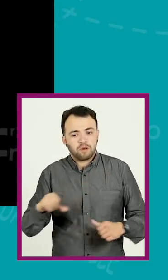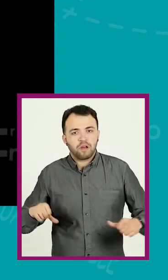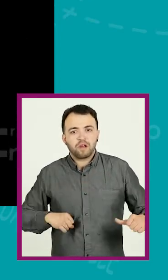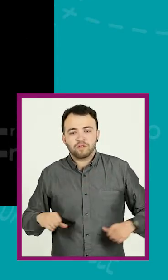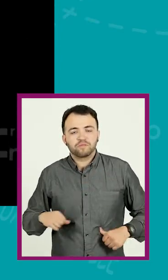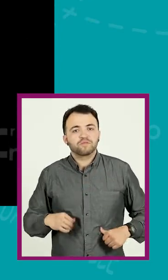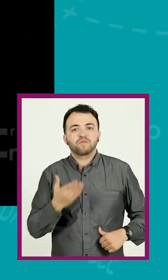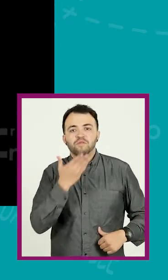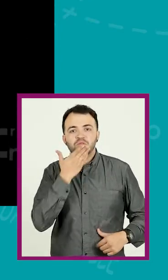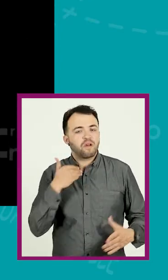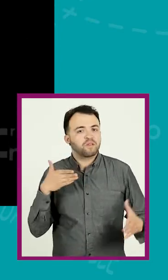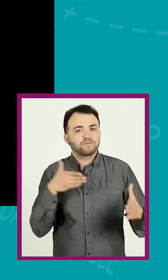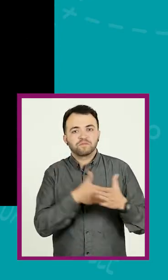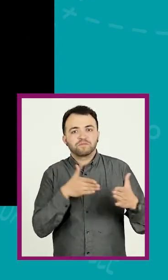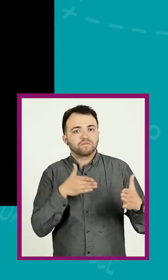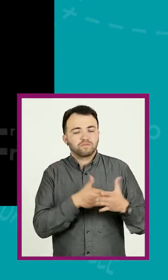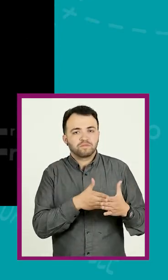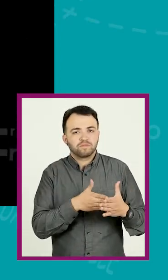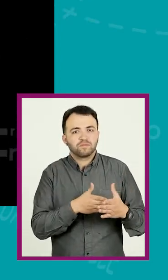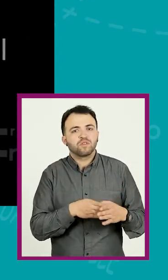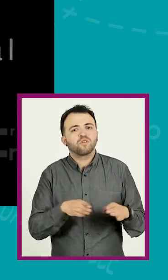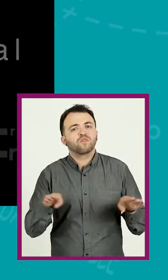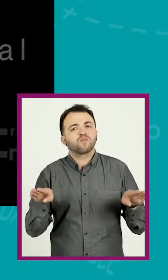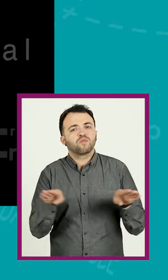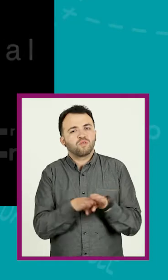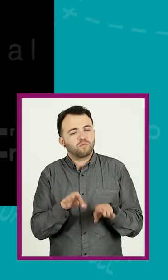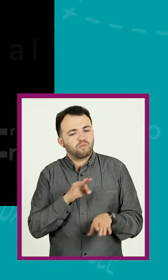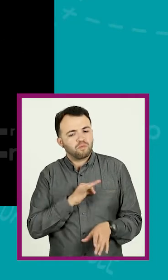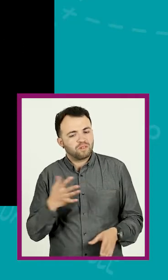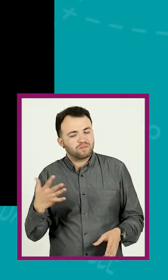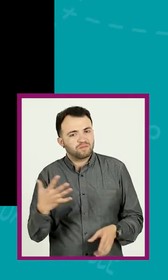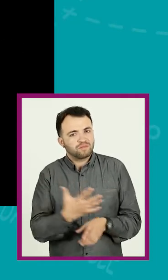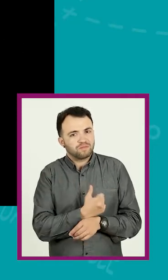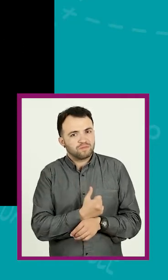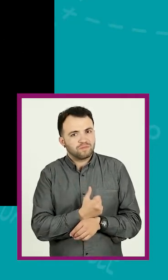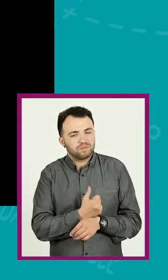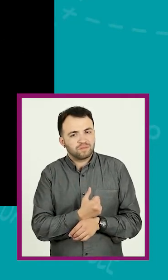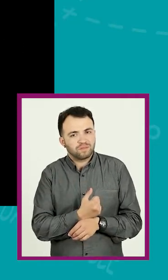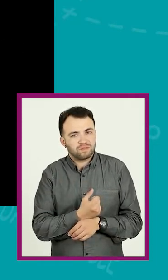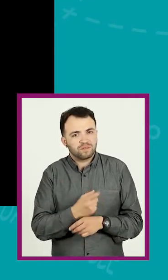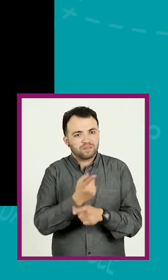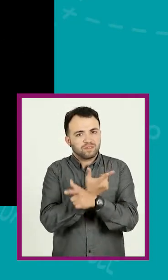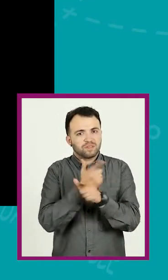cosa que la posibilidad de actuar sin ningún obstáculo material.